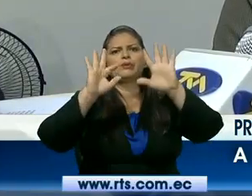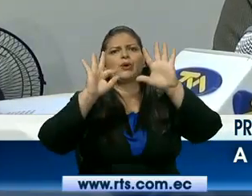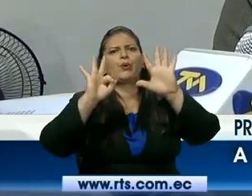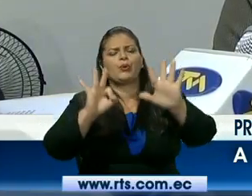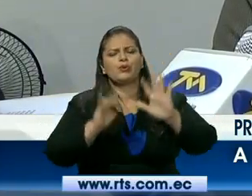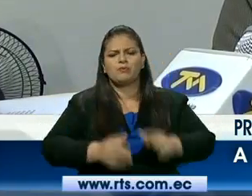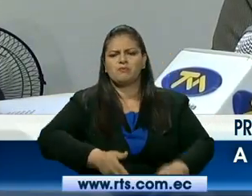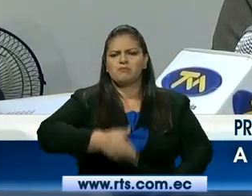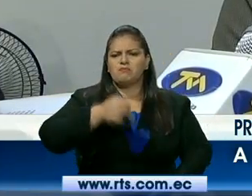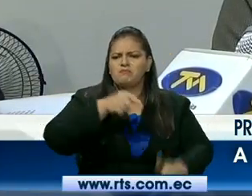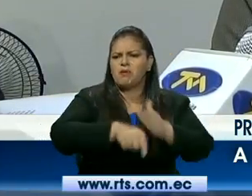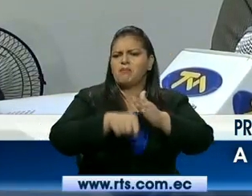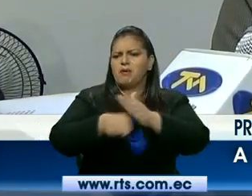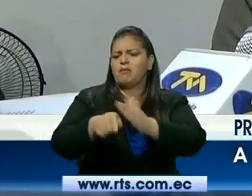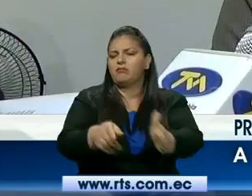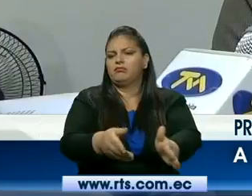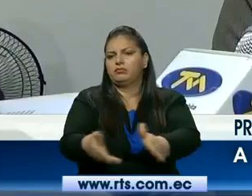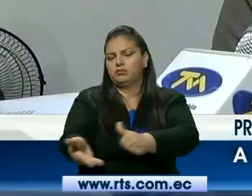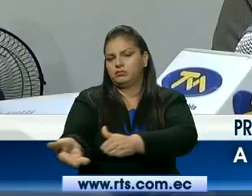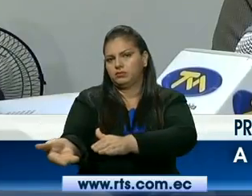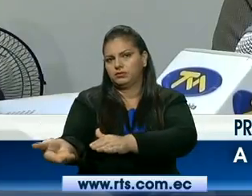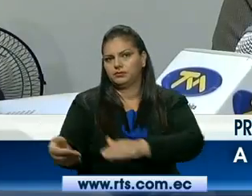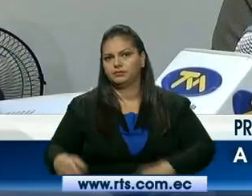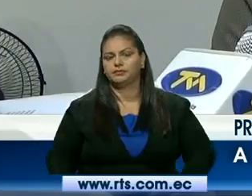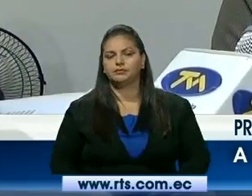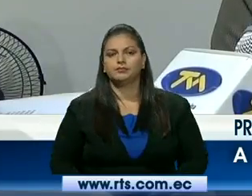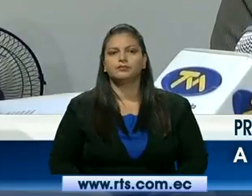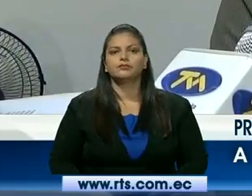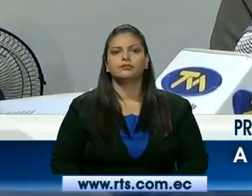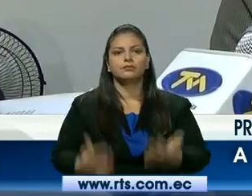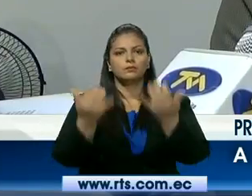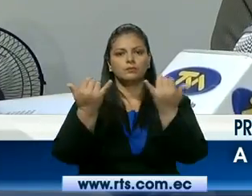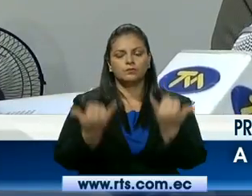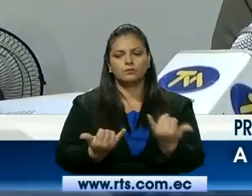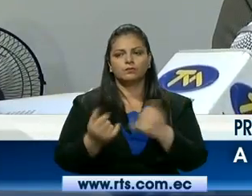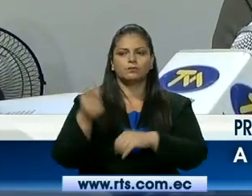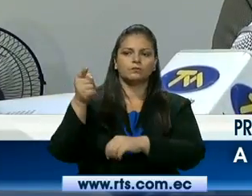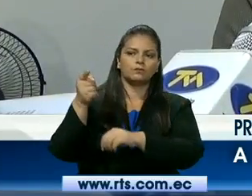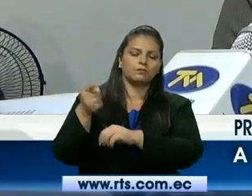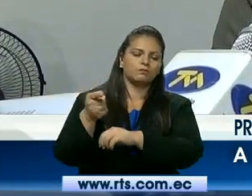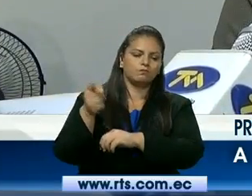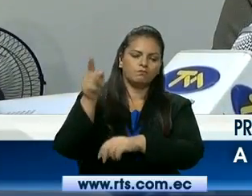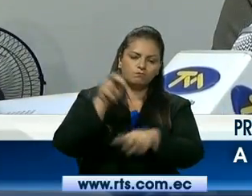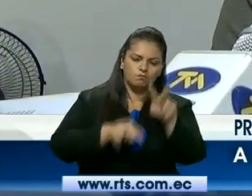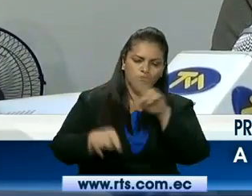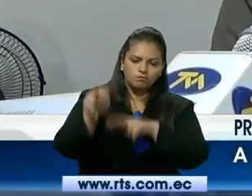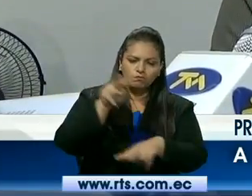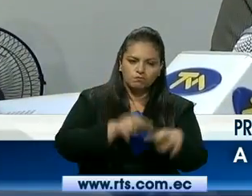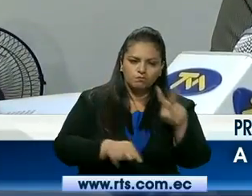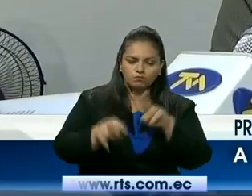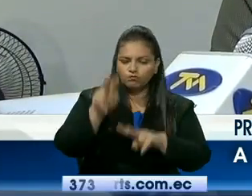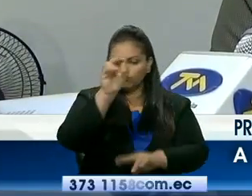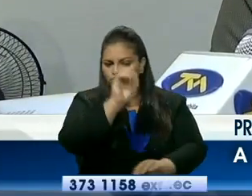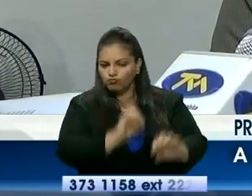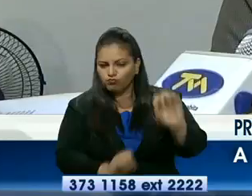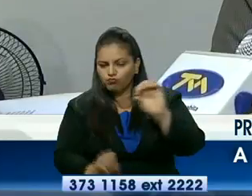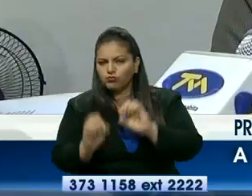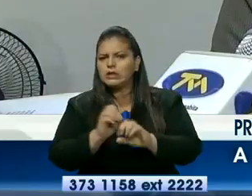así como la elaboración del respectivo informe de inspección ocular técnica, efectos de que esos indicios que fueron levantados en el